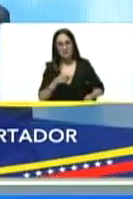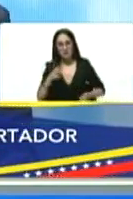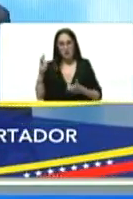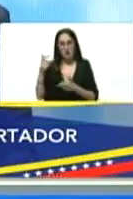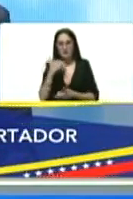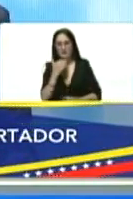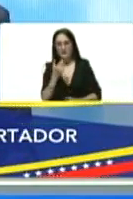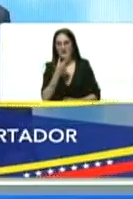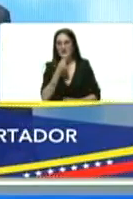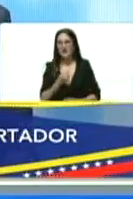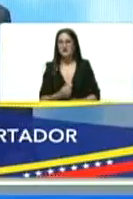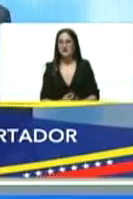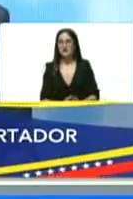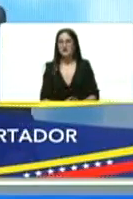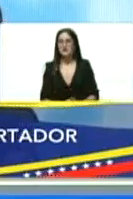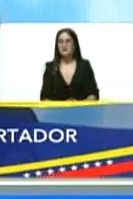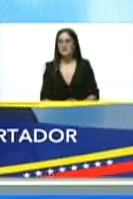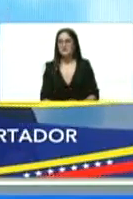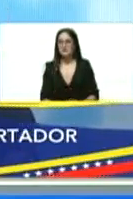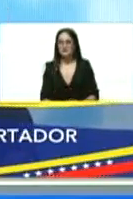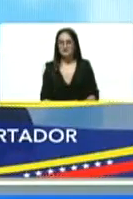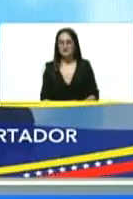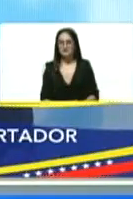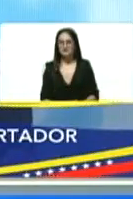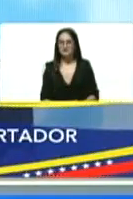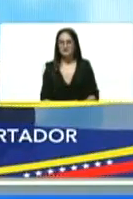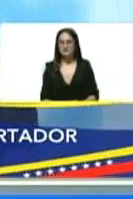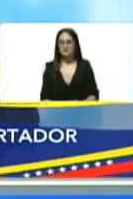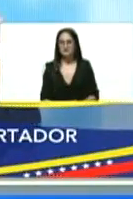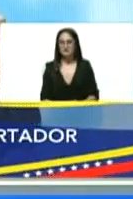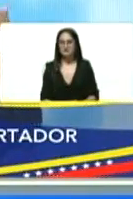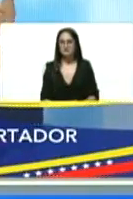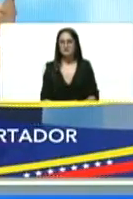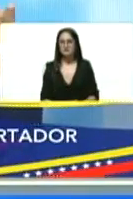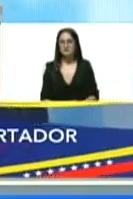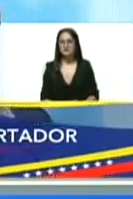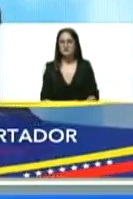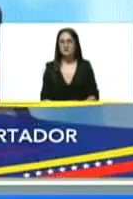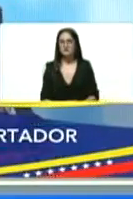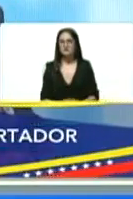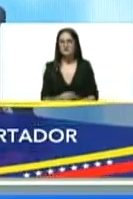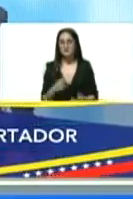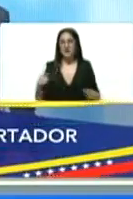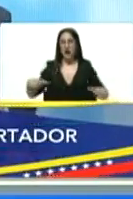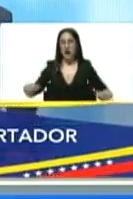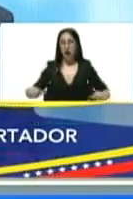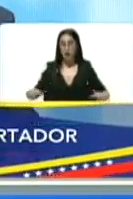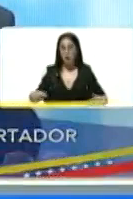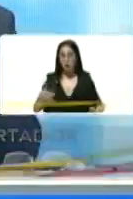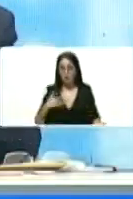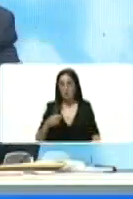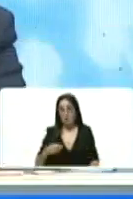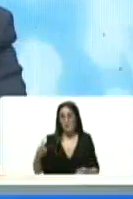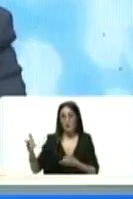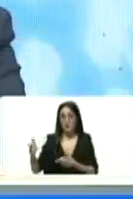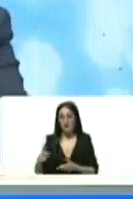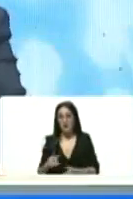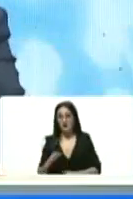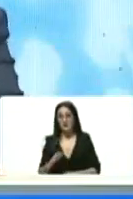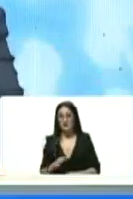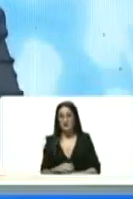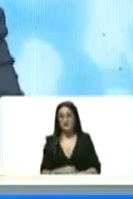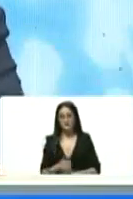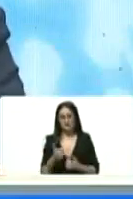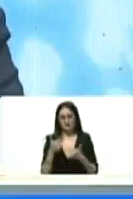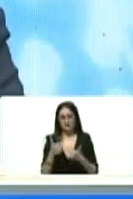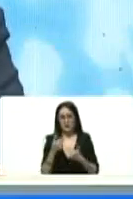mano. ¿Cuál es la oferta exportadora nuestra? Ahí están los cauchos. Cauchos de